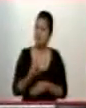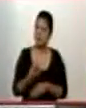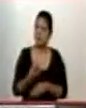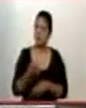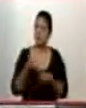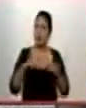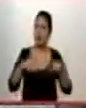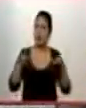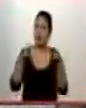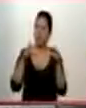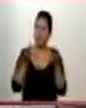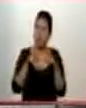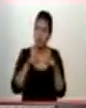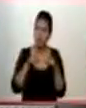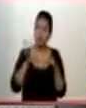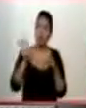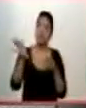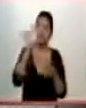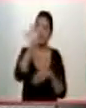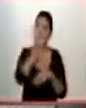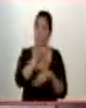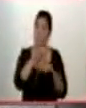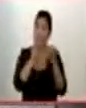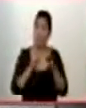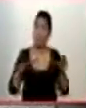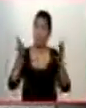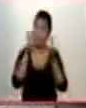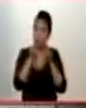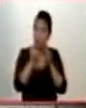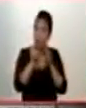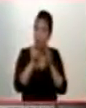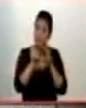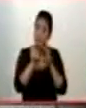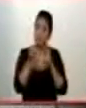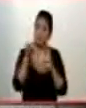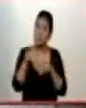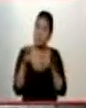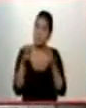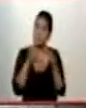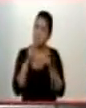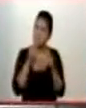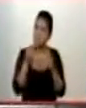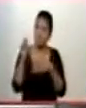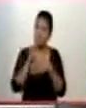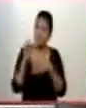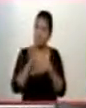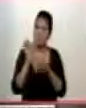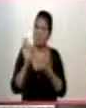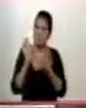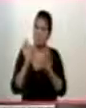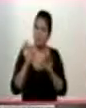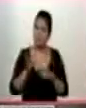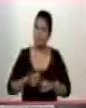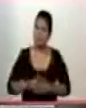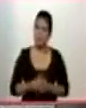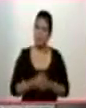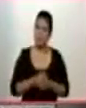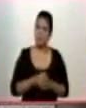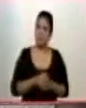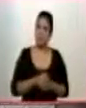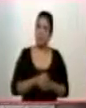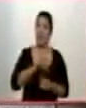del Consejo de Naciones Unidas, algo que ha ratificado ahorita en este intercambio que sostiene para Telesur en exclusiva, del total de